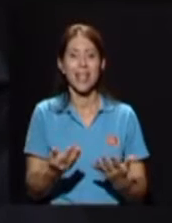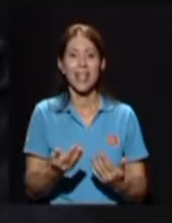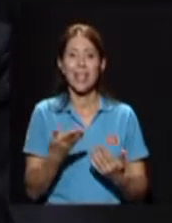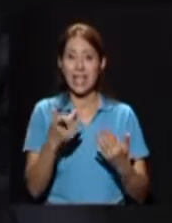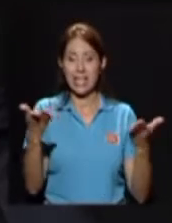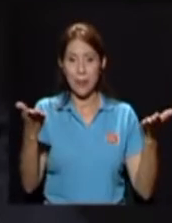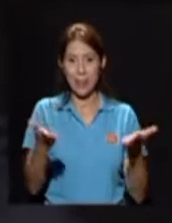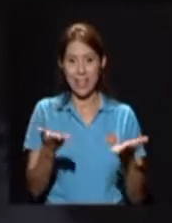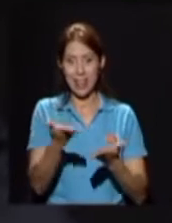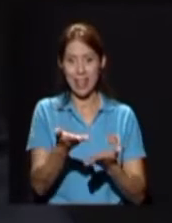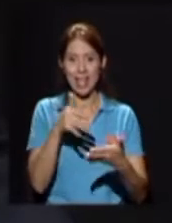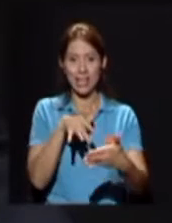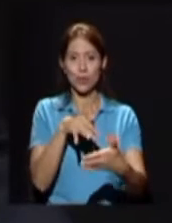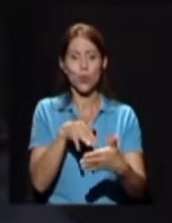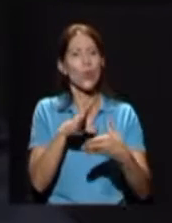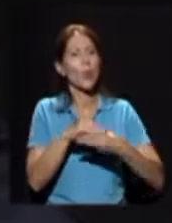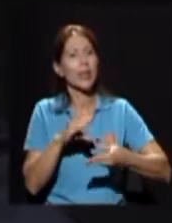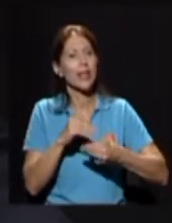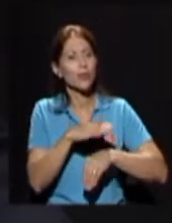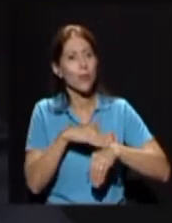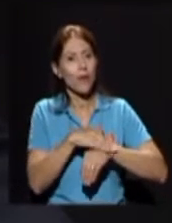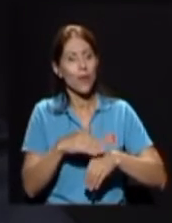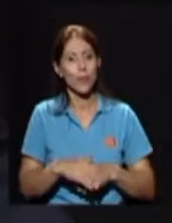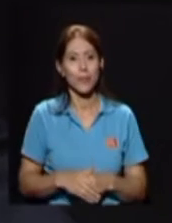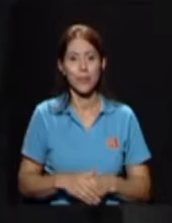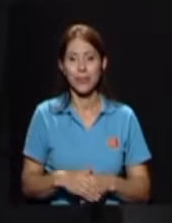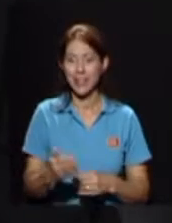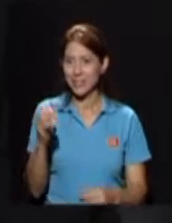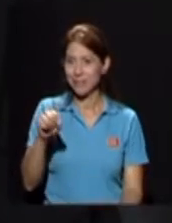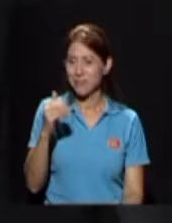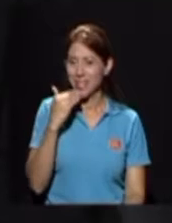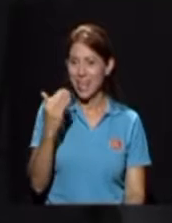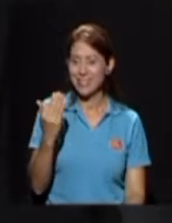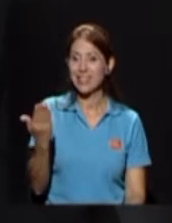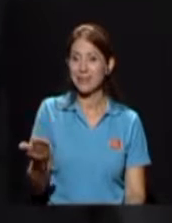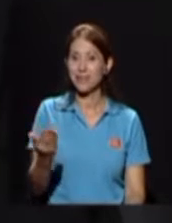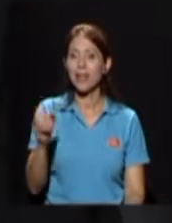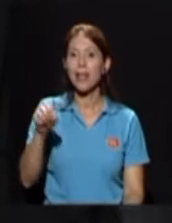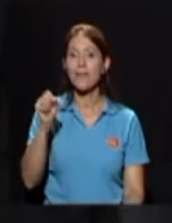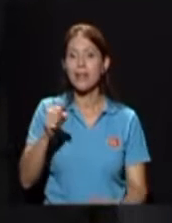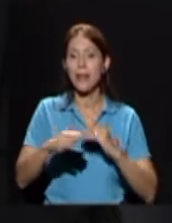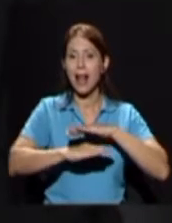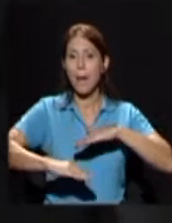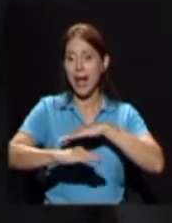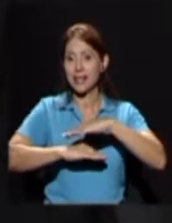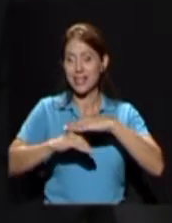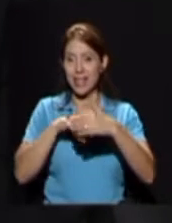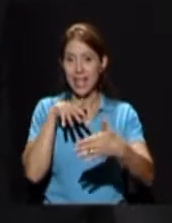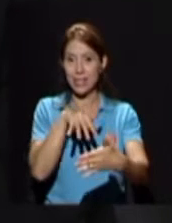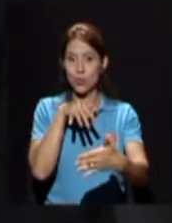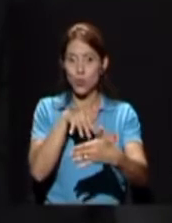presente en el estudio. Cuéntanos, Marcela, por favor. Gracias, don Juan. Efectivamente, la base, digamos, del estudio